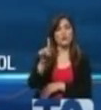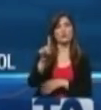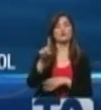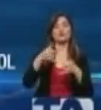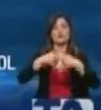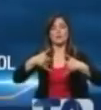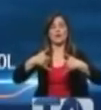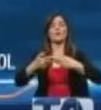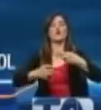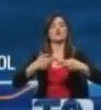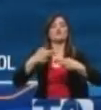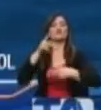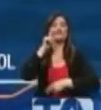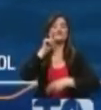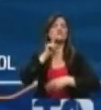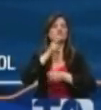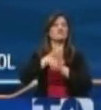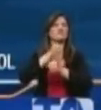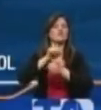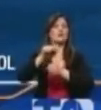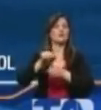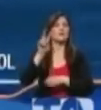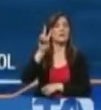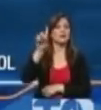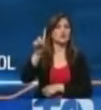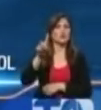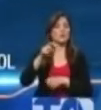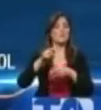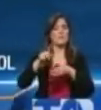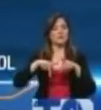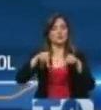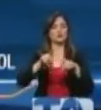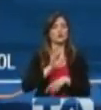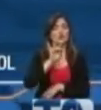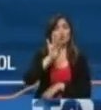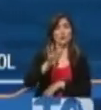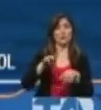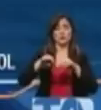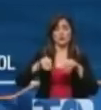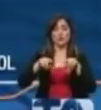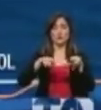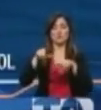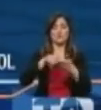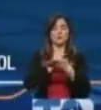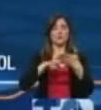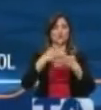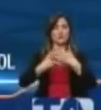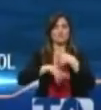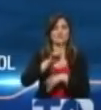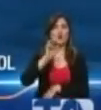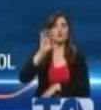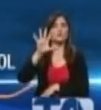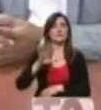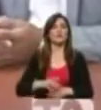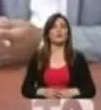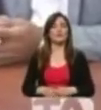establecimientos en uso de suelo permitido y 84 en suelo prohibido. En total se registraron 105 de estos centros de